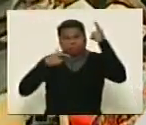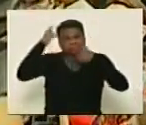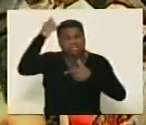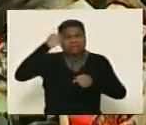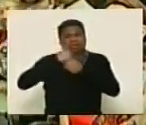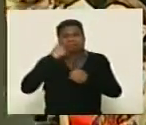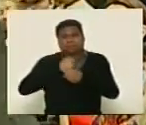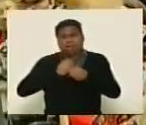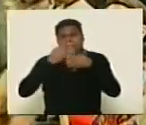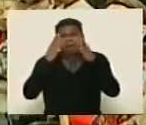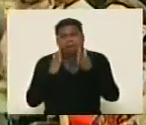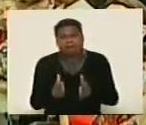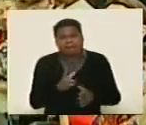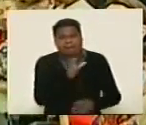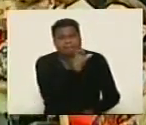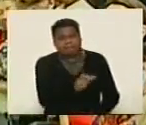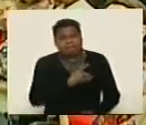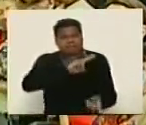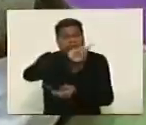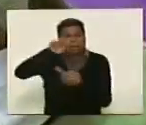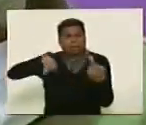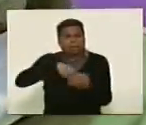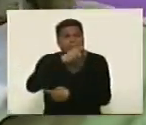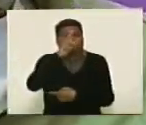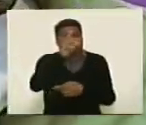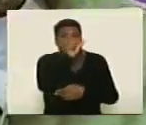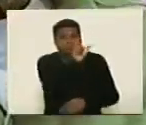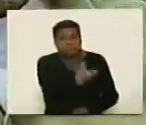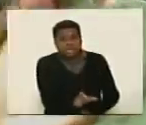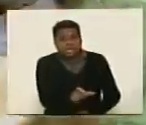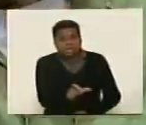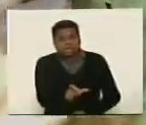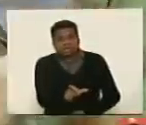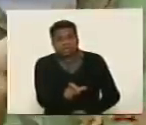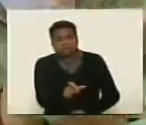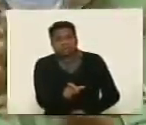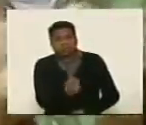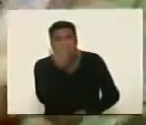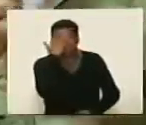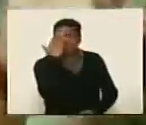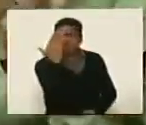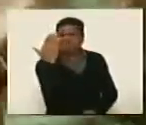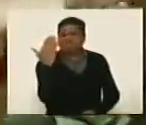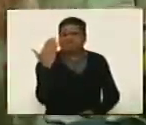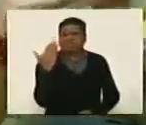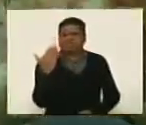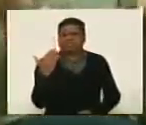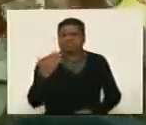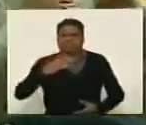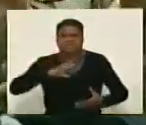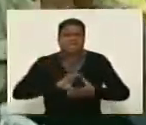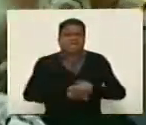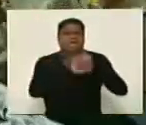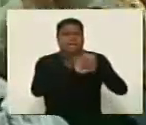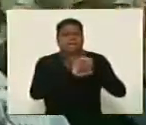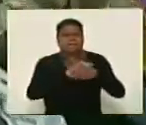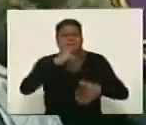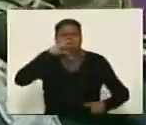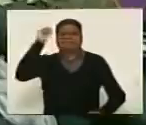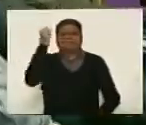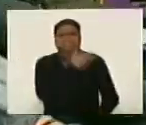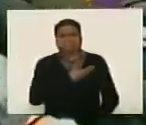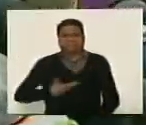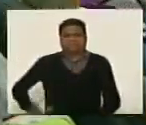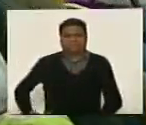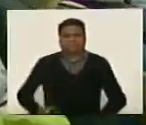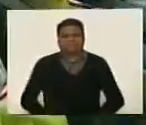obrero, al revolucionario, al frente del gobierno de Venezuela, al compañero presidente Nicolás Maduro.